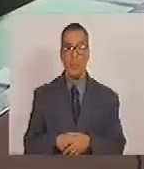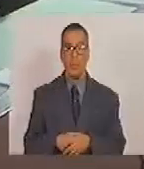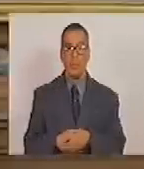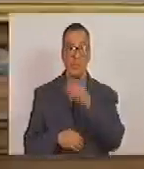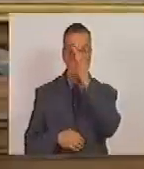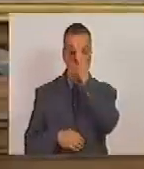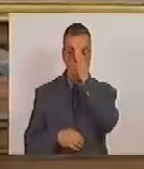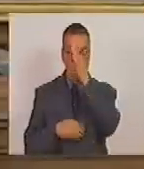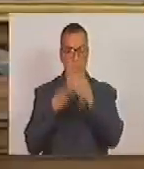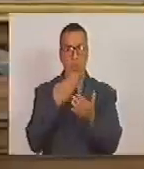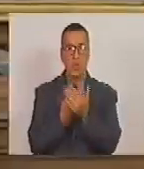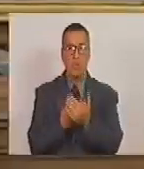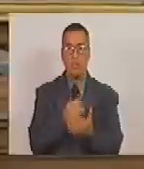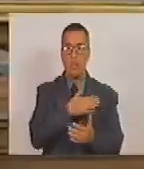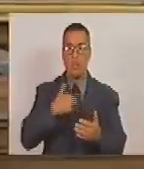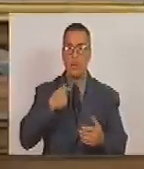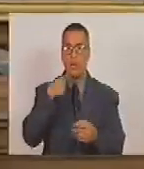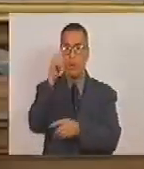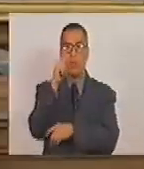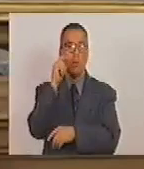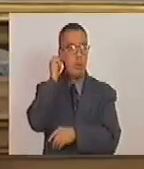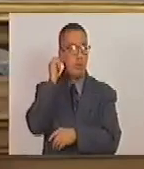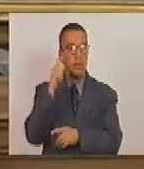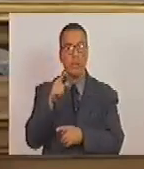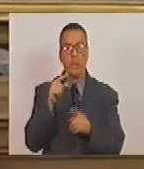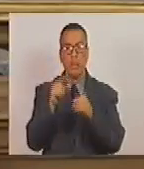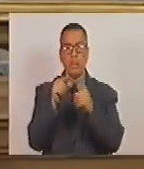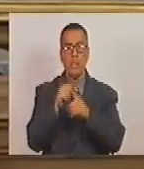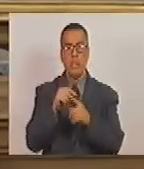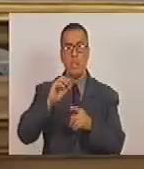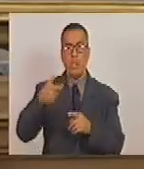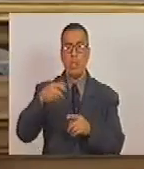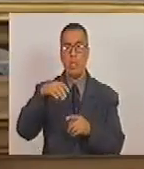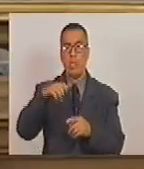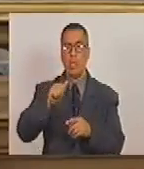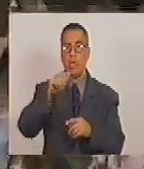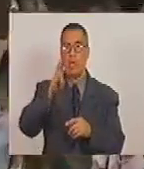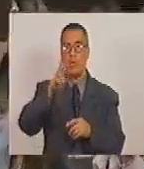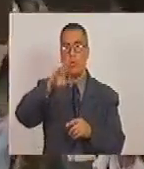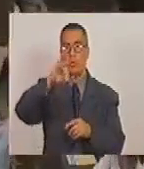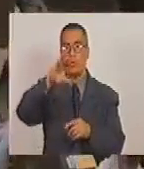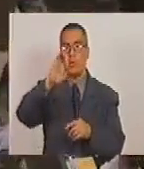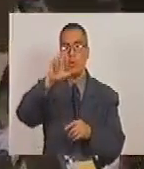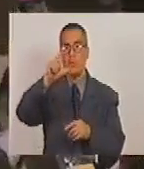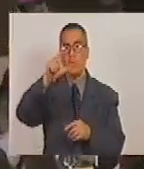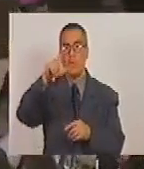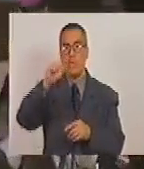Muchas gracias, querida diputada. Voy a dejar en el derecho de palabra a la diputada Gabriela Chacón.